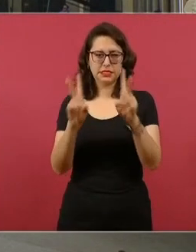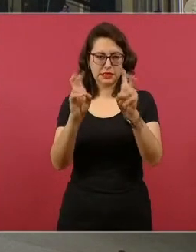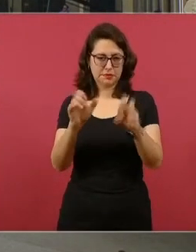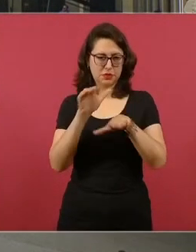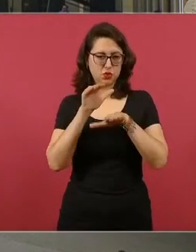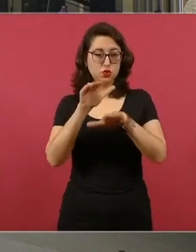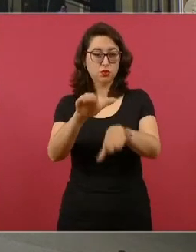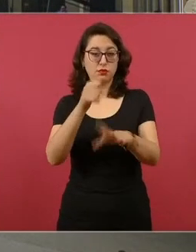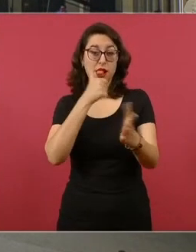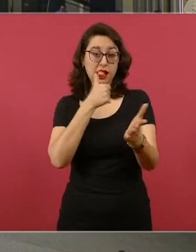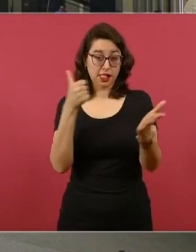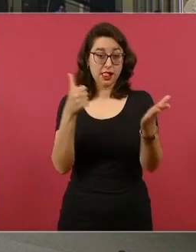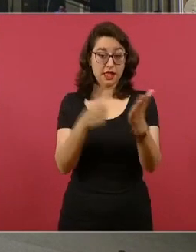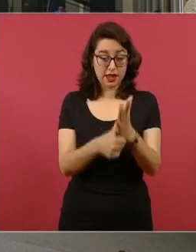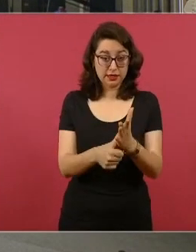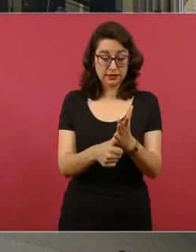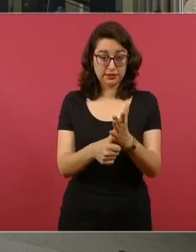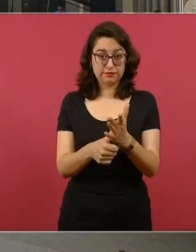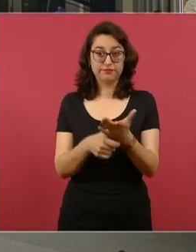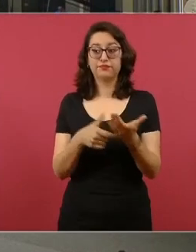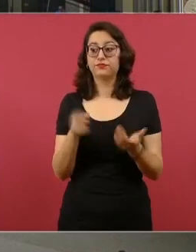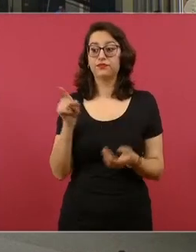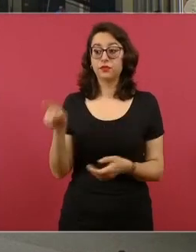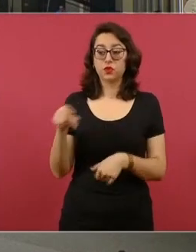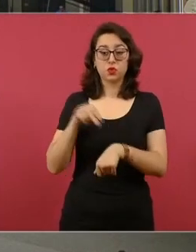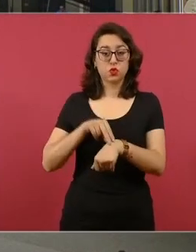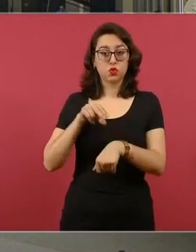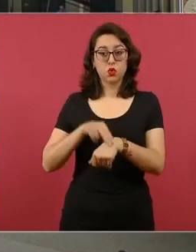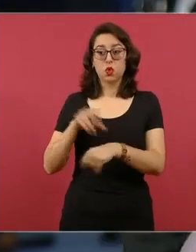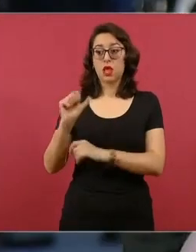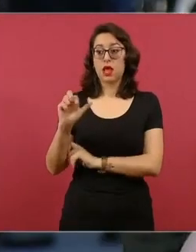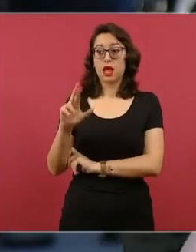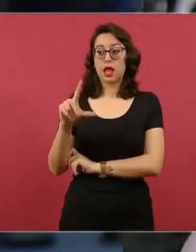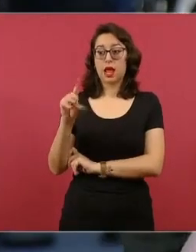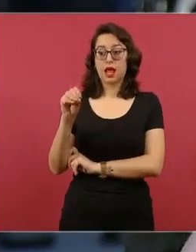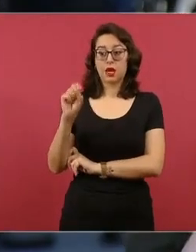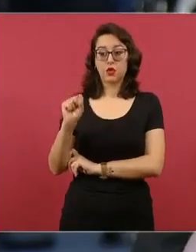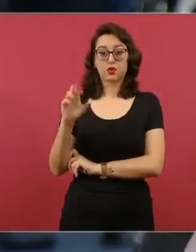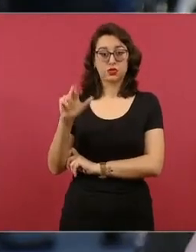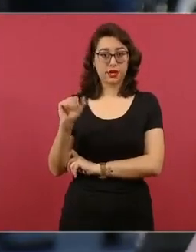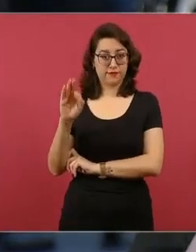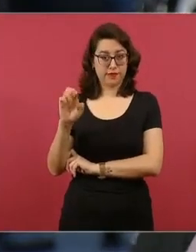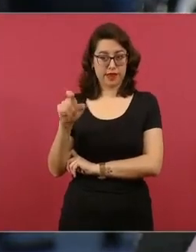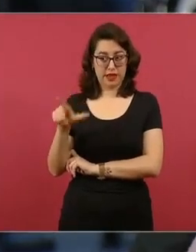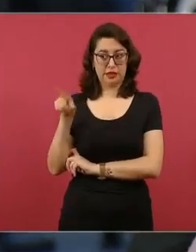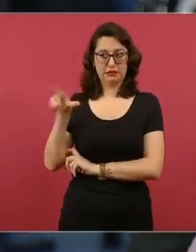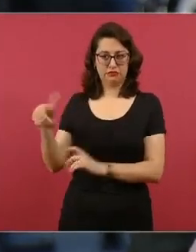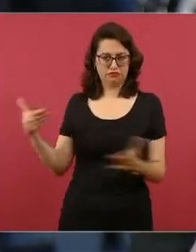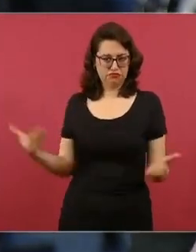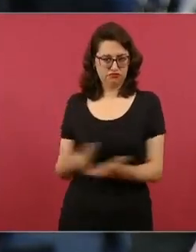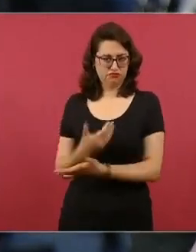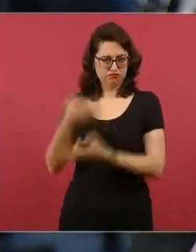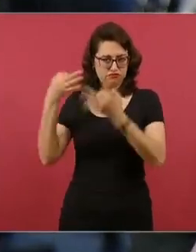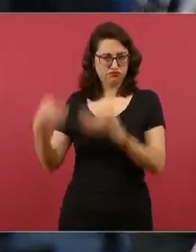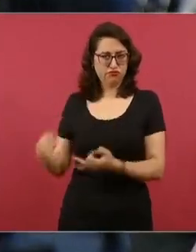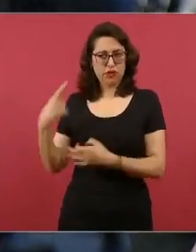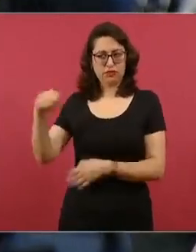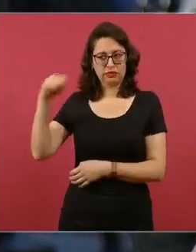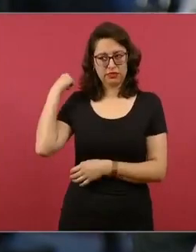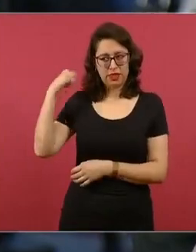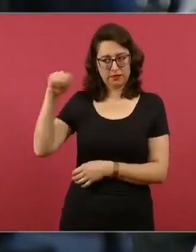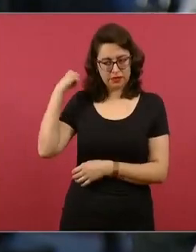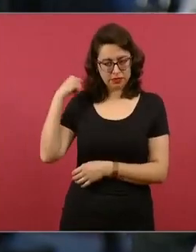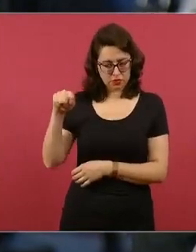mandado el doctor Carlos Rafael García Ortiz, él es tabasqueño, con respecto a cómo se encontraban algunos ductos